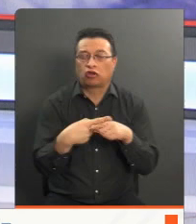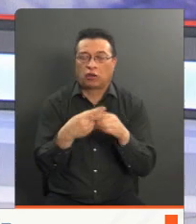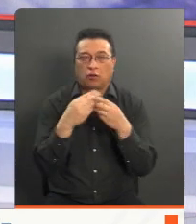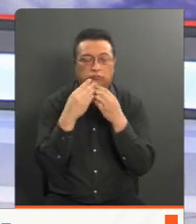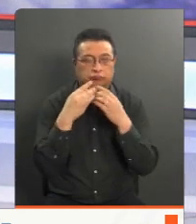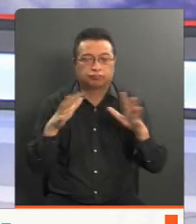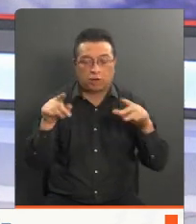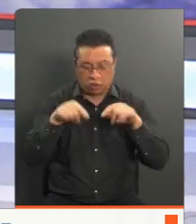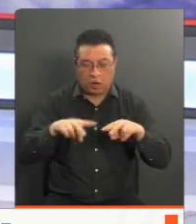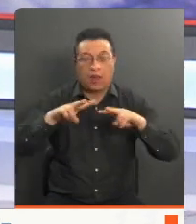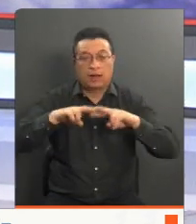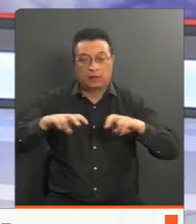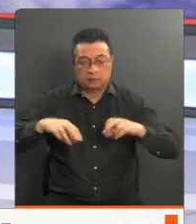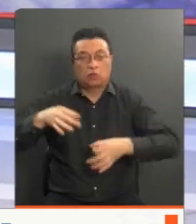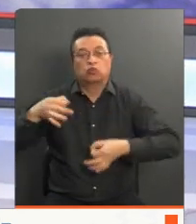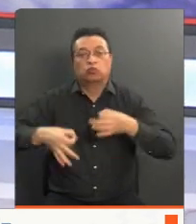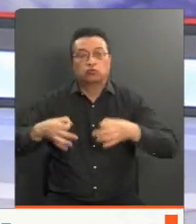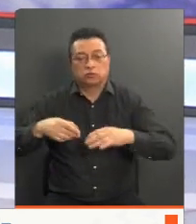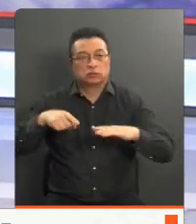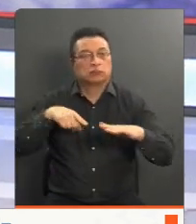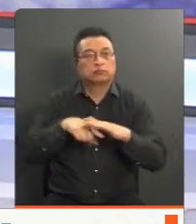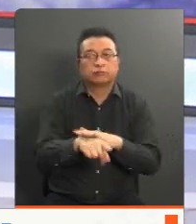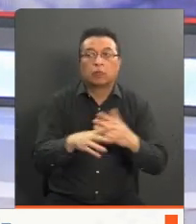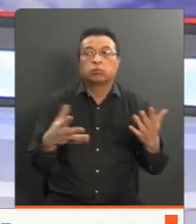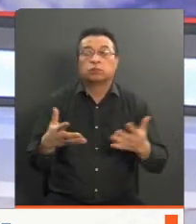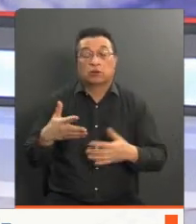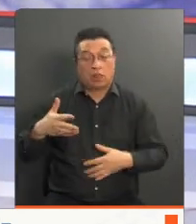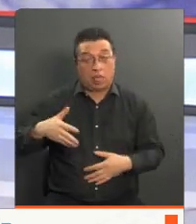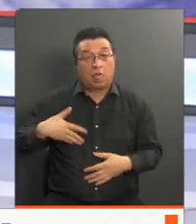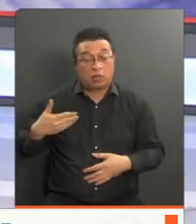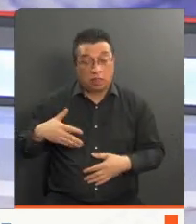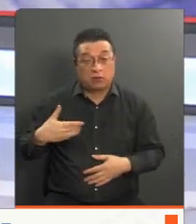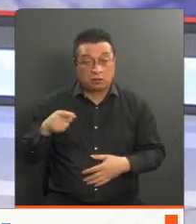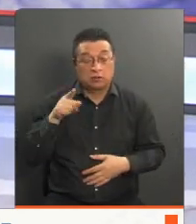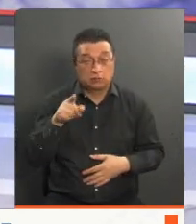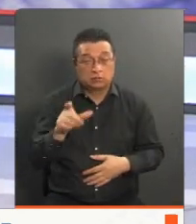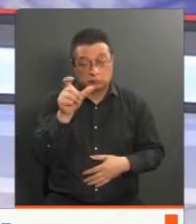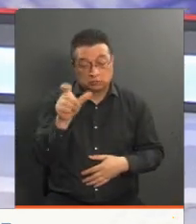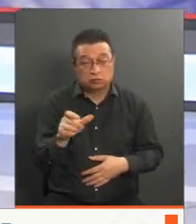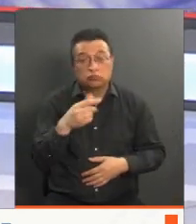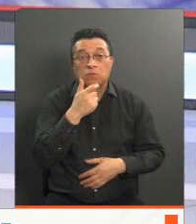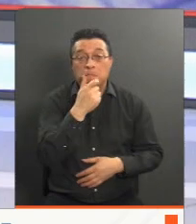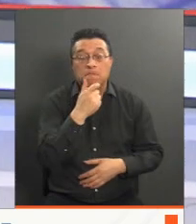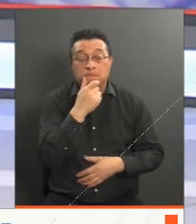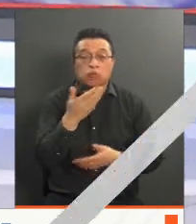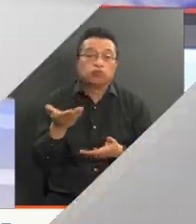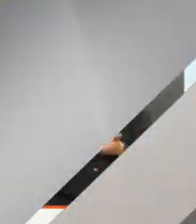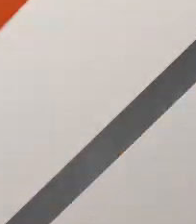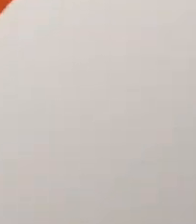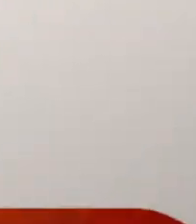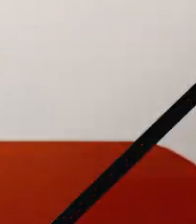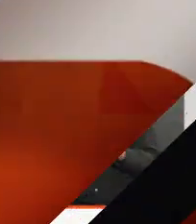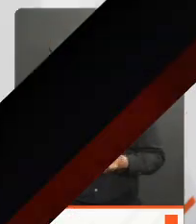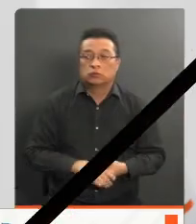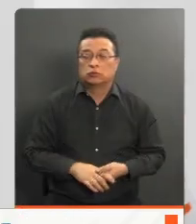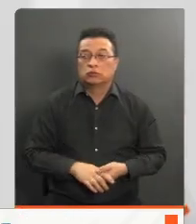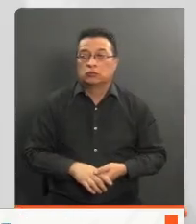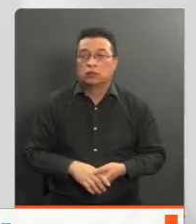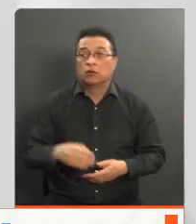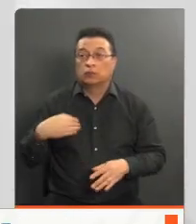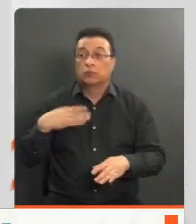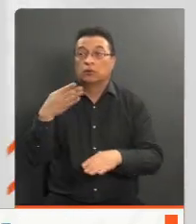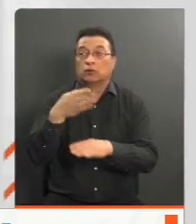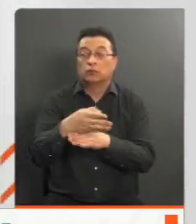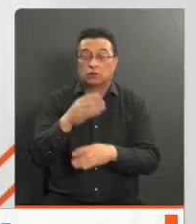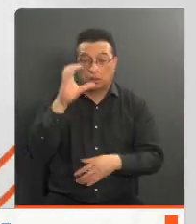investigado por la justicia porque lamentablemente el ejemplar falleció fuimos de paseo con